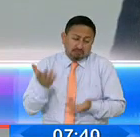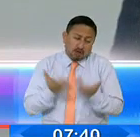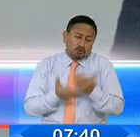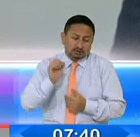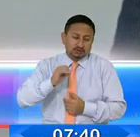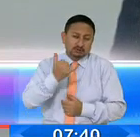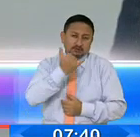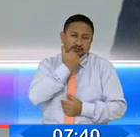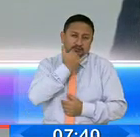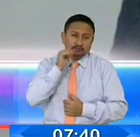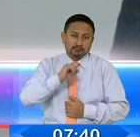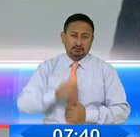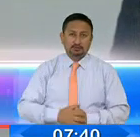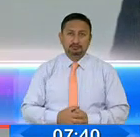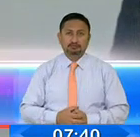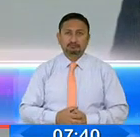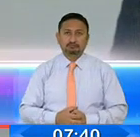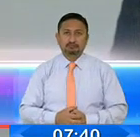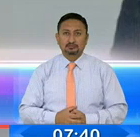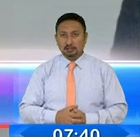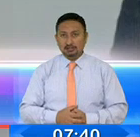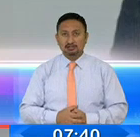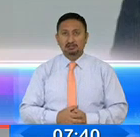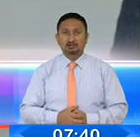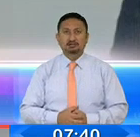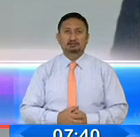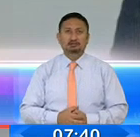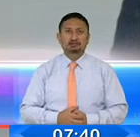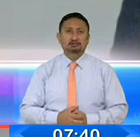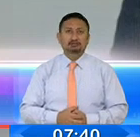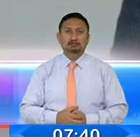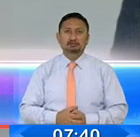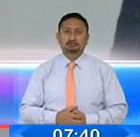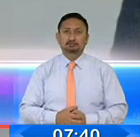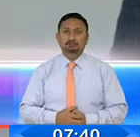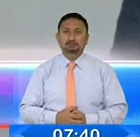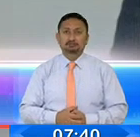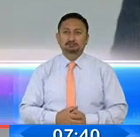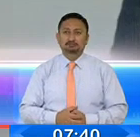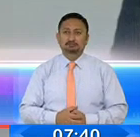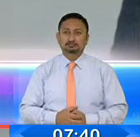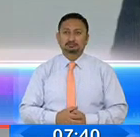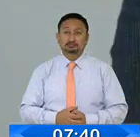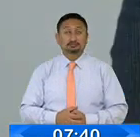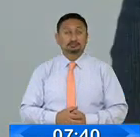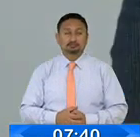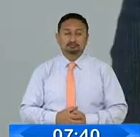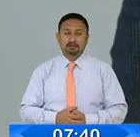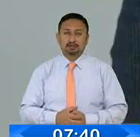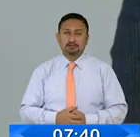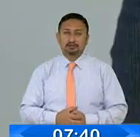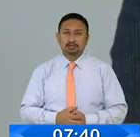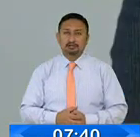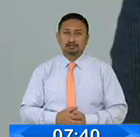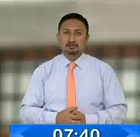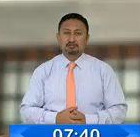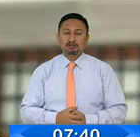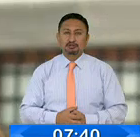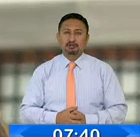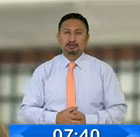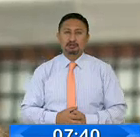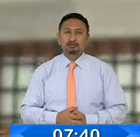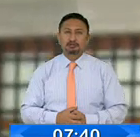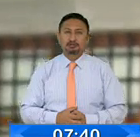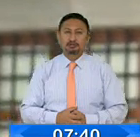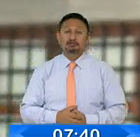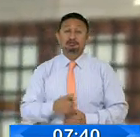cierto tipo de decisiones que se pudieron haber tomado en un momento determinado. Según el primer mandatario, no ha tenido ningún acercamiento con